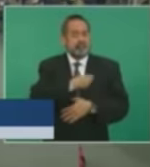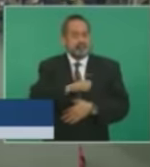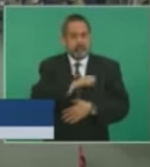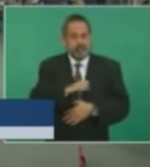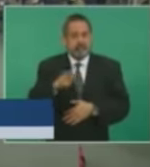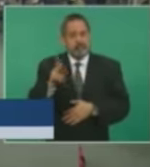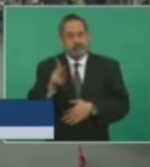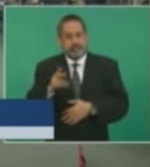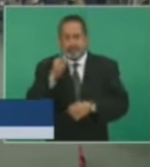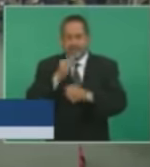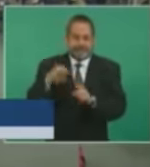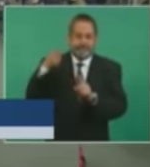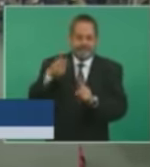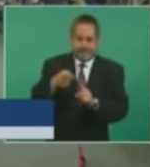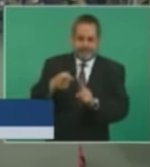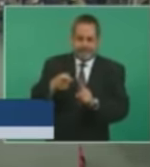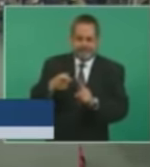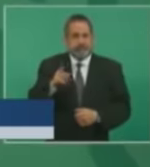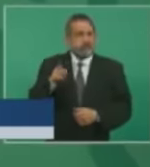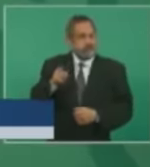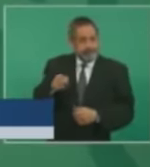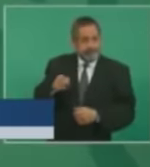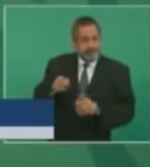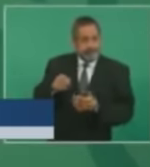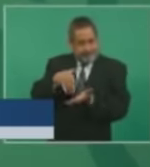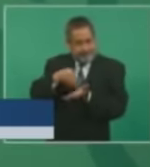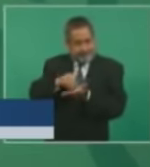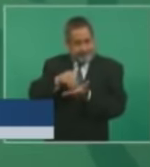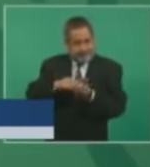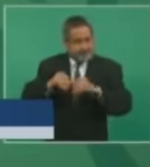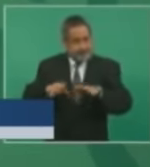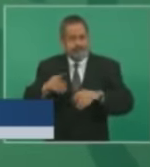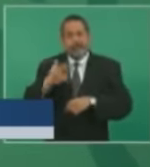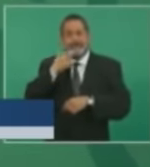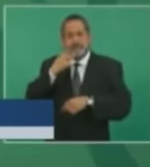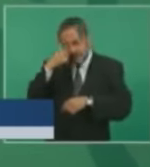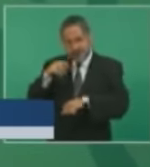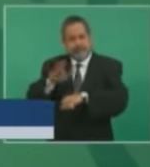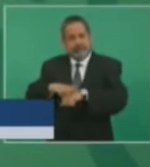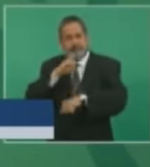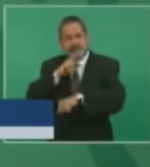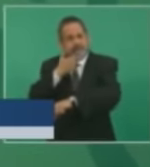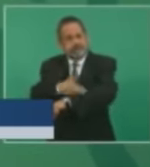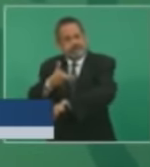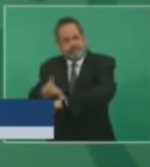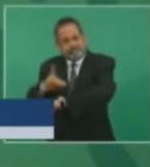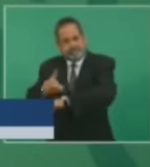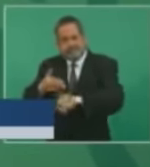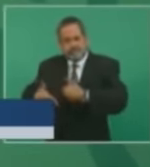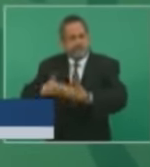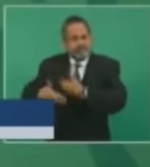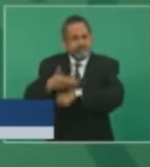sus intereses económicos, que por lo demás son muy legítimos, pues de eso se trata la economía mixta, que postula el artículo 25 constitucional